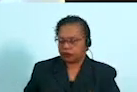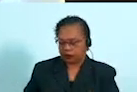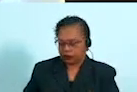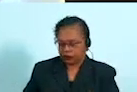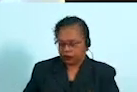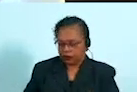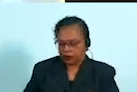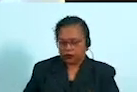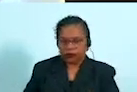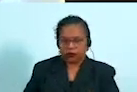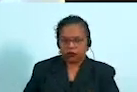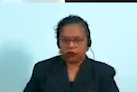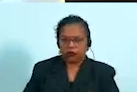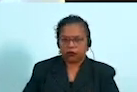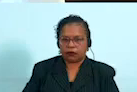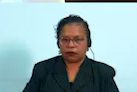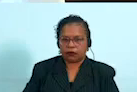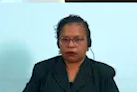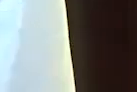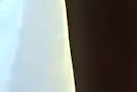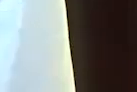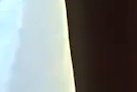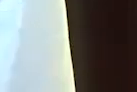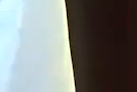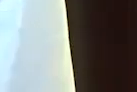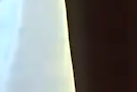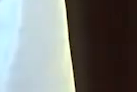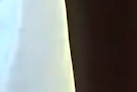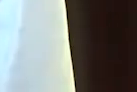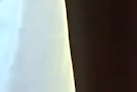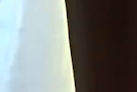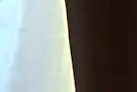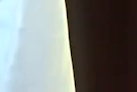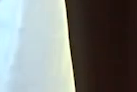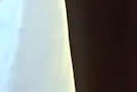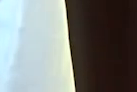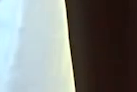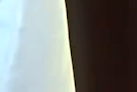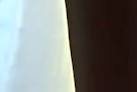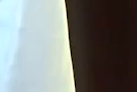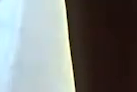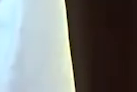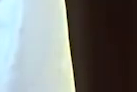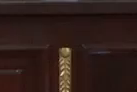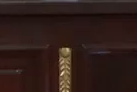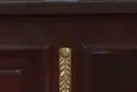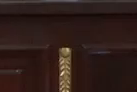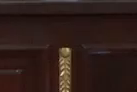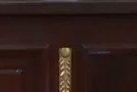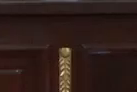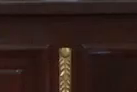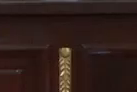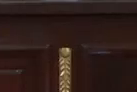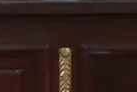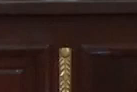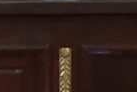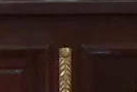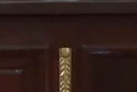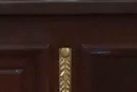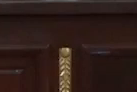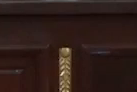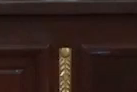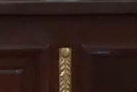República Dominicana. Dignitaries. Otros dignatarios, representatives representantes de